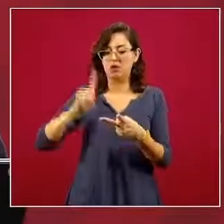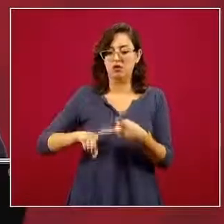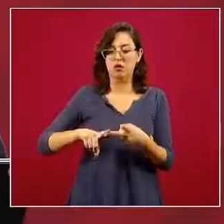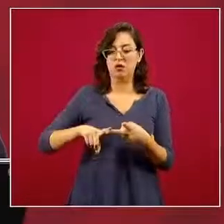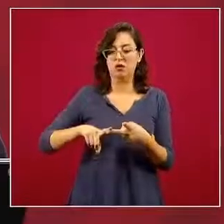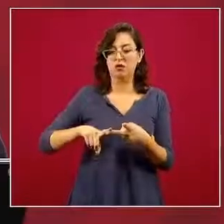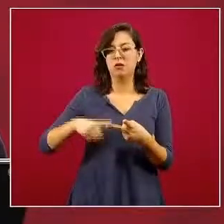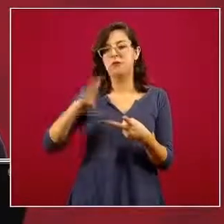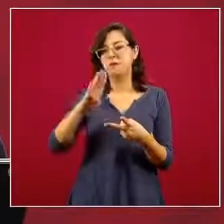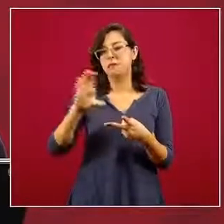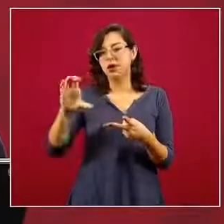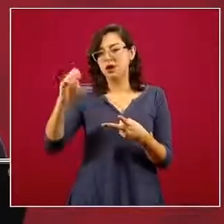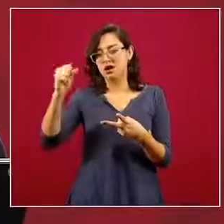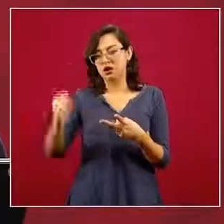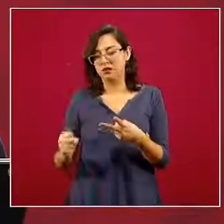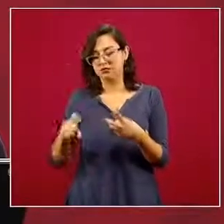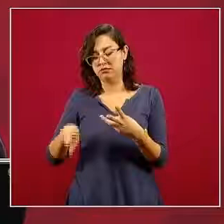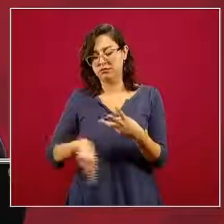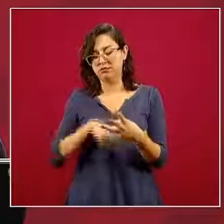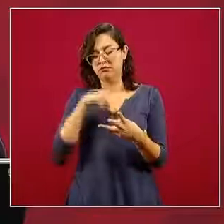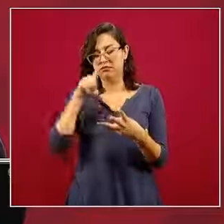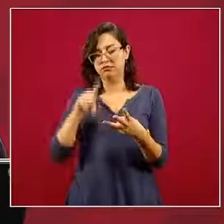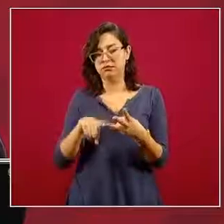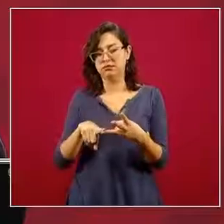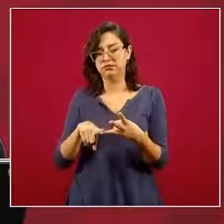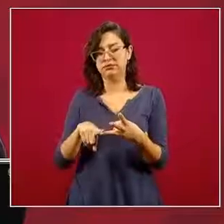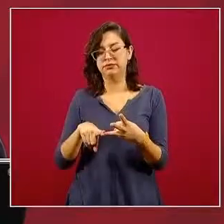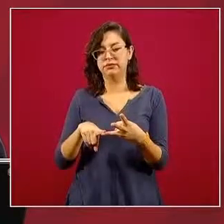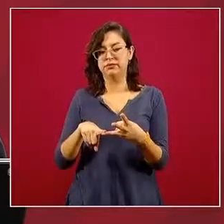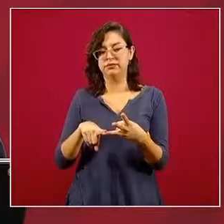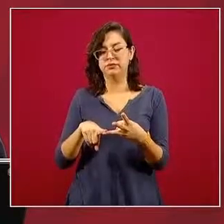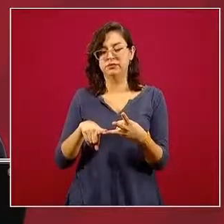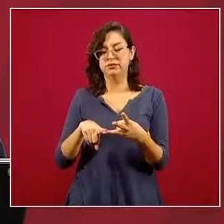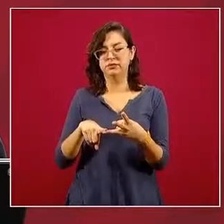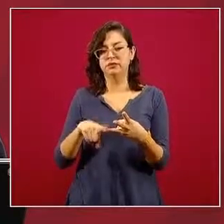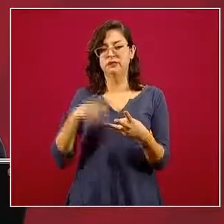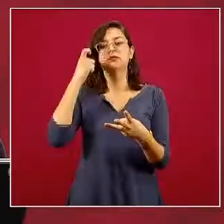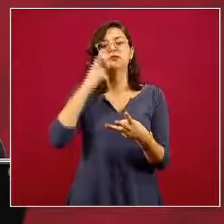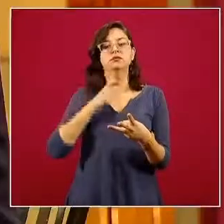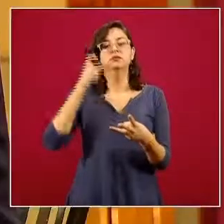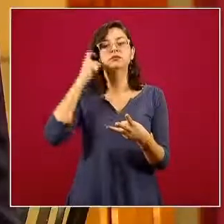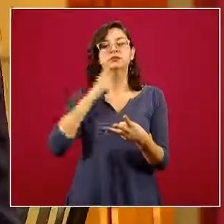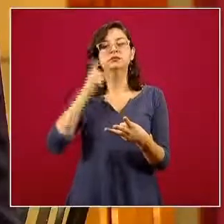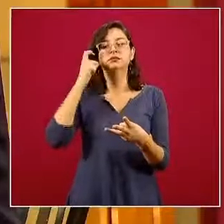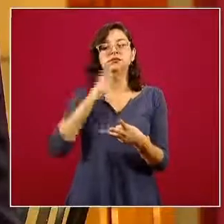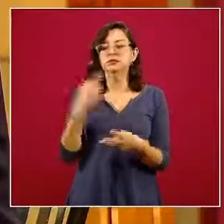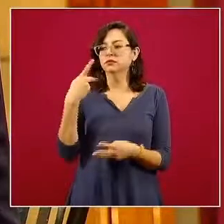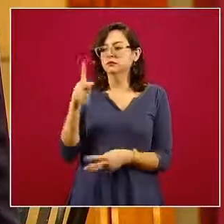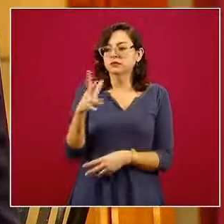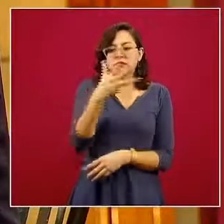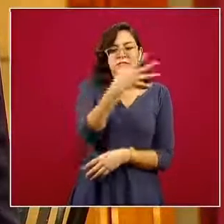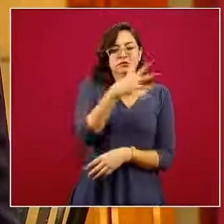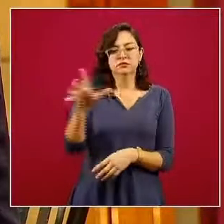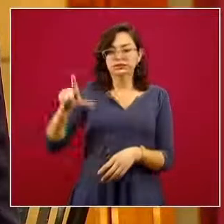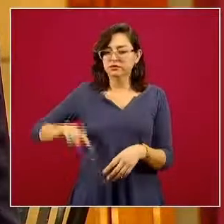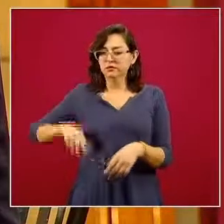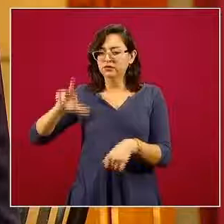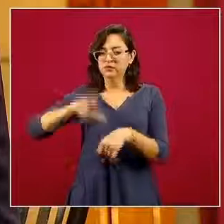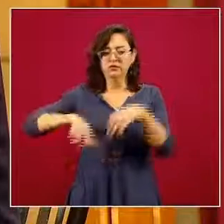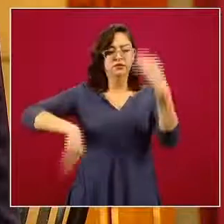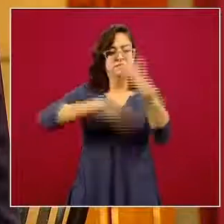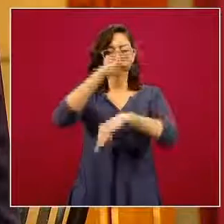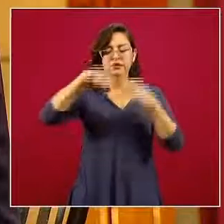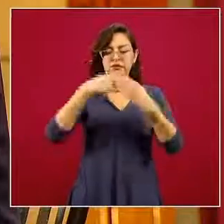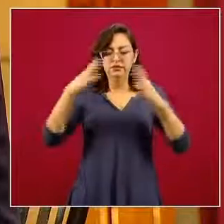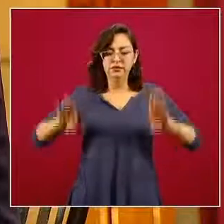Mendoza Davis en Baja California Sur, el gobernador Astudillo en Guerrero, pero en general todos y todas ellas tienen una